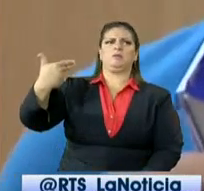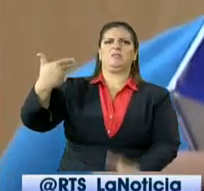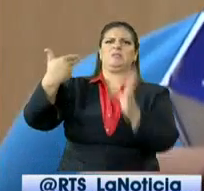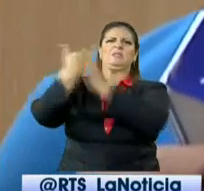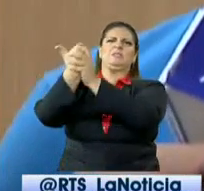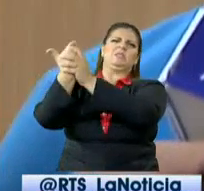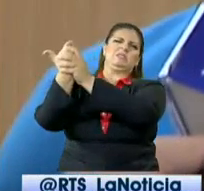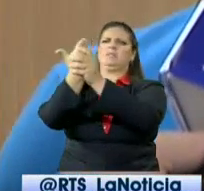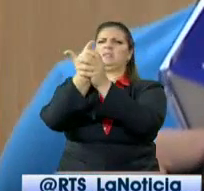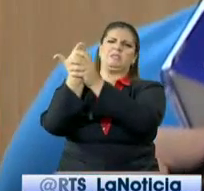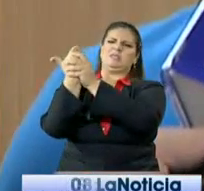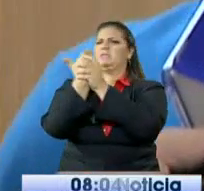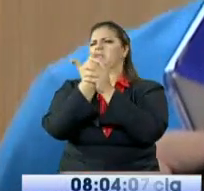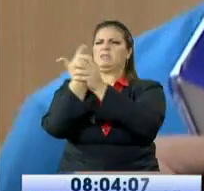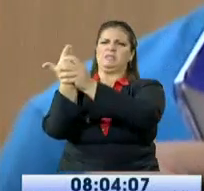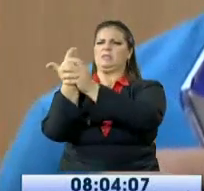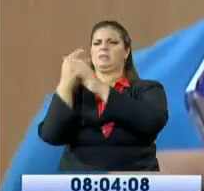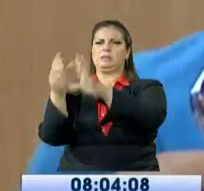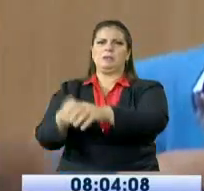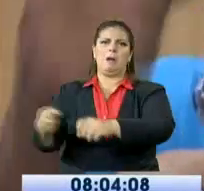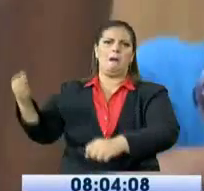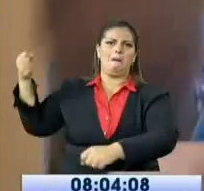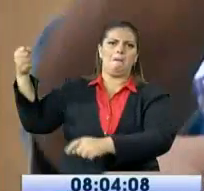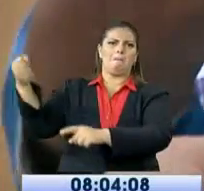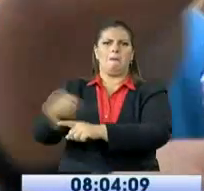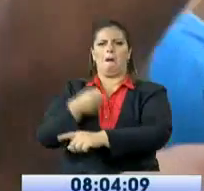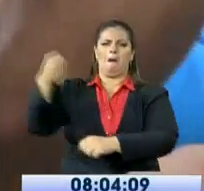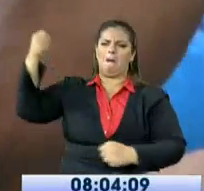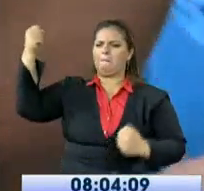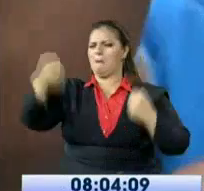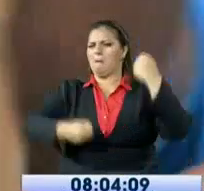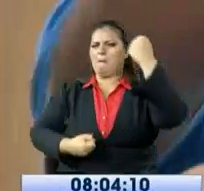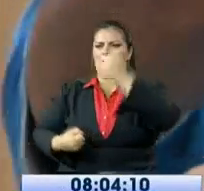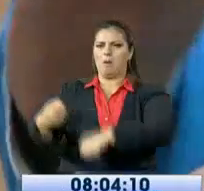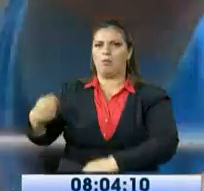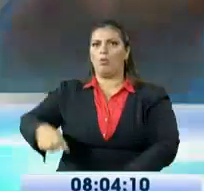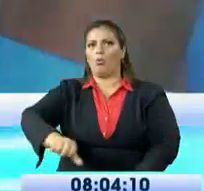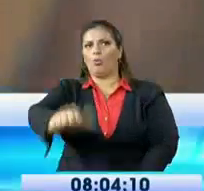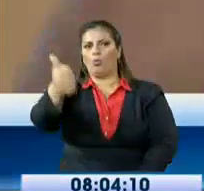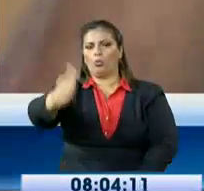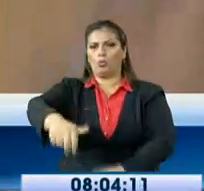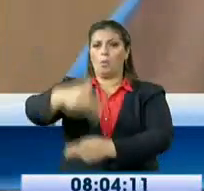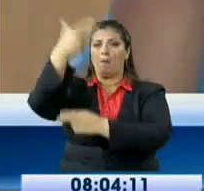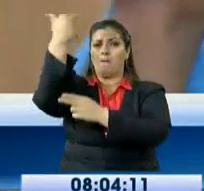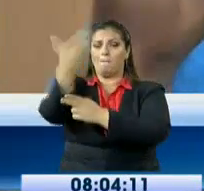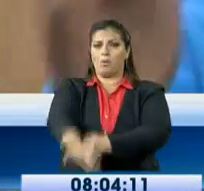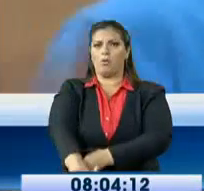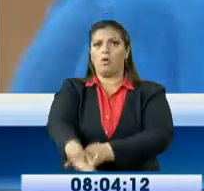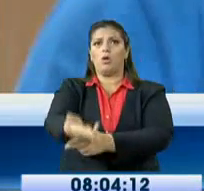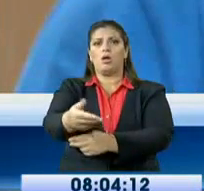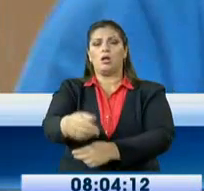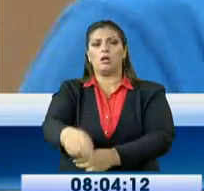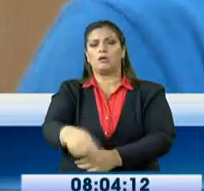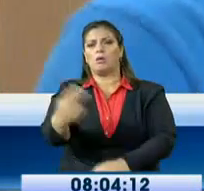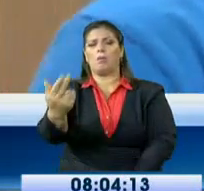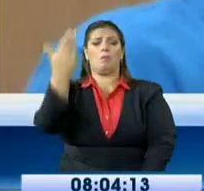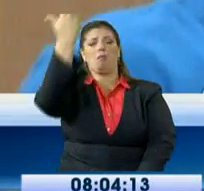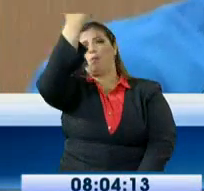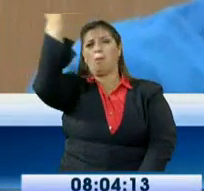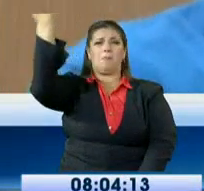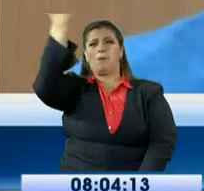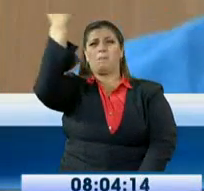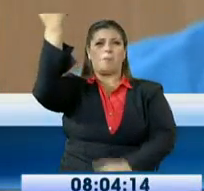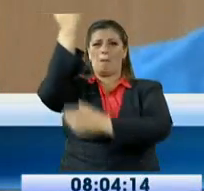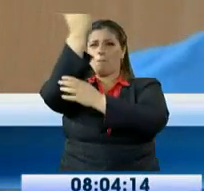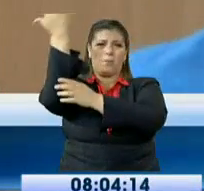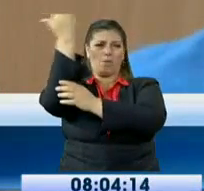otro cayó, comencé a dar paliza en la pistola, así nomás, en el aire, porque tiene miedo a alguien que lo coge,